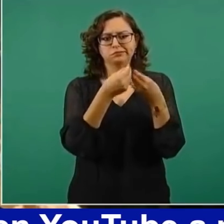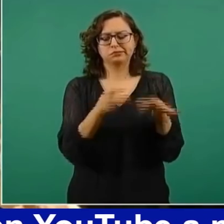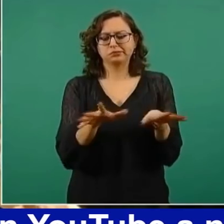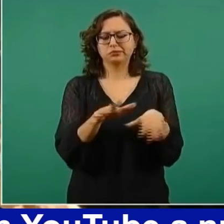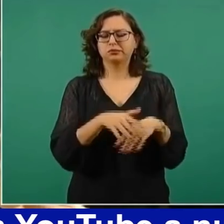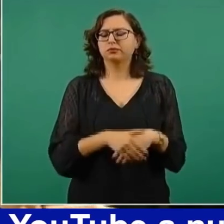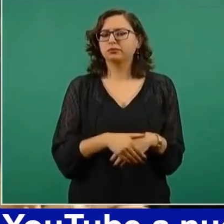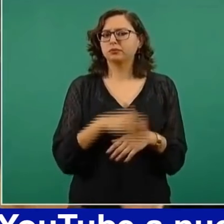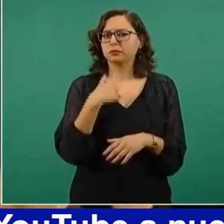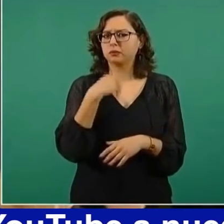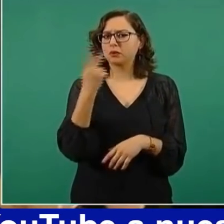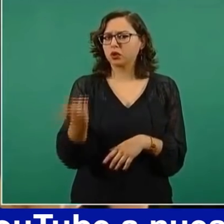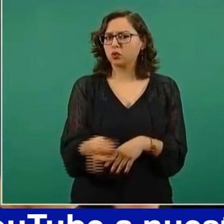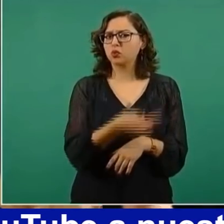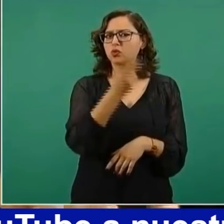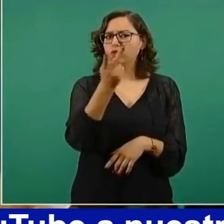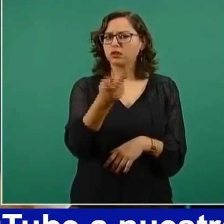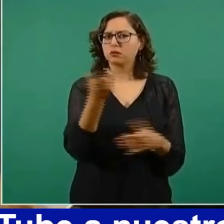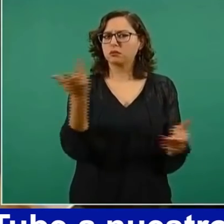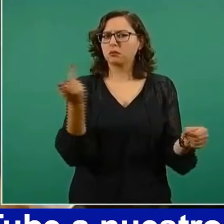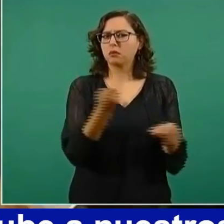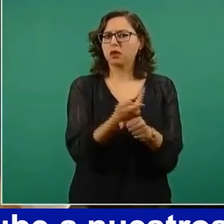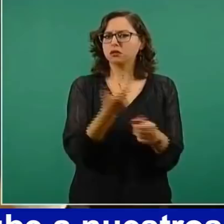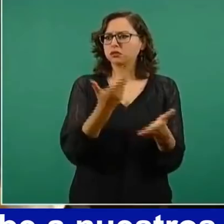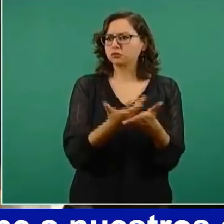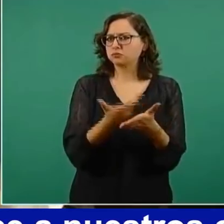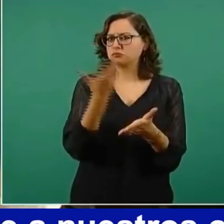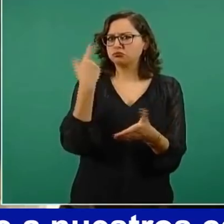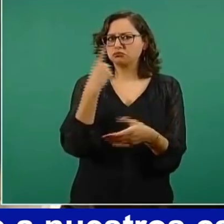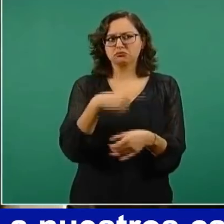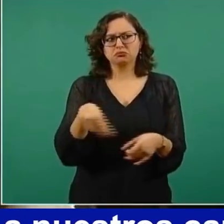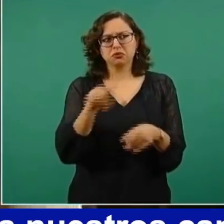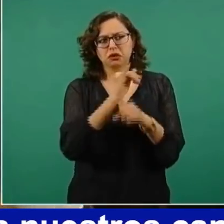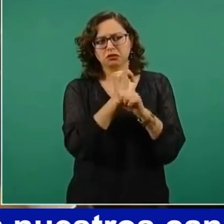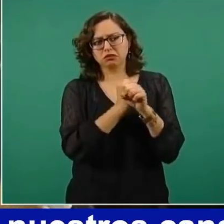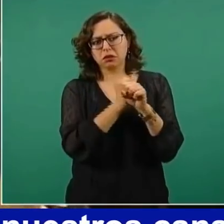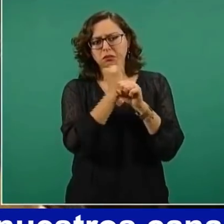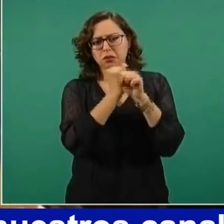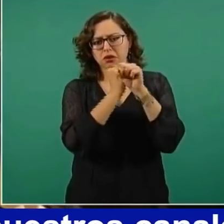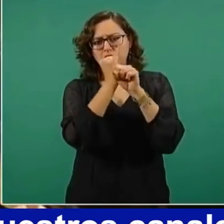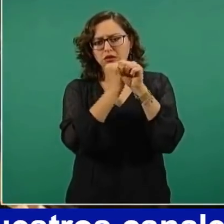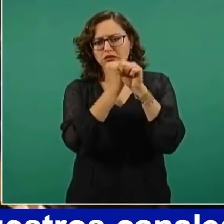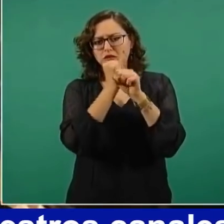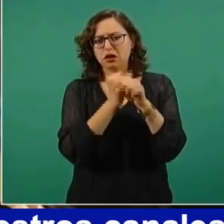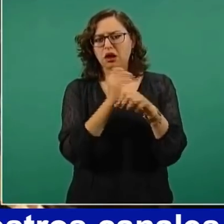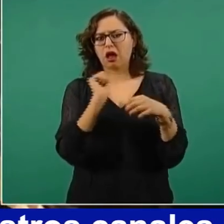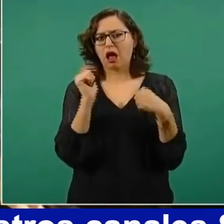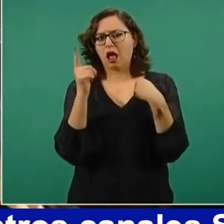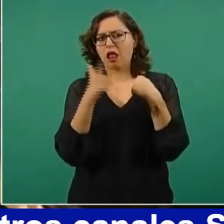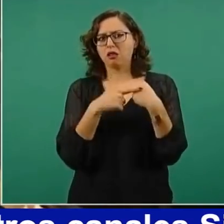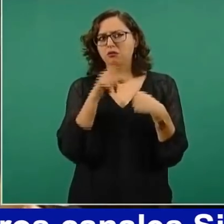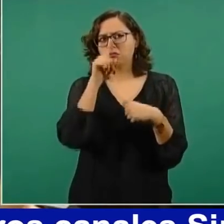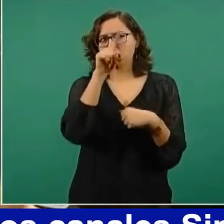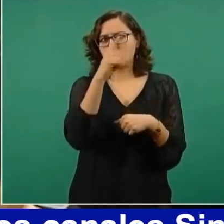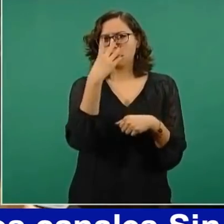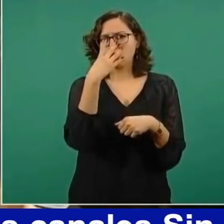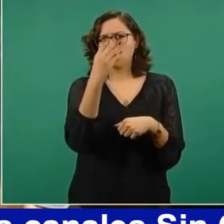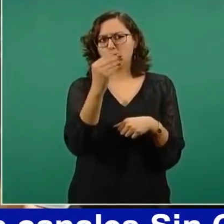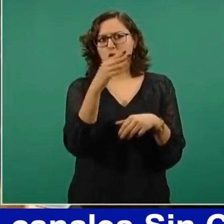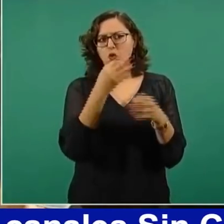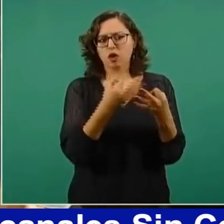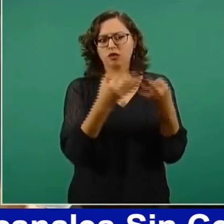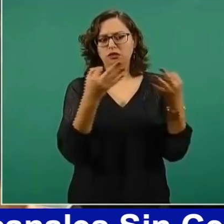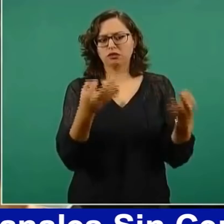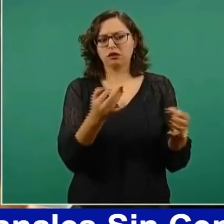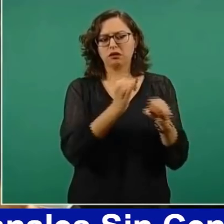preguntar si hay una investigación se compraron los terrenos en Ocoyoacac, entonces nos dejaron